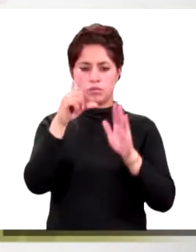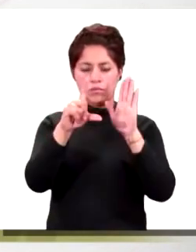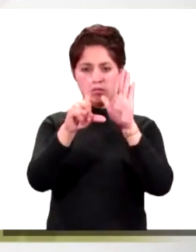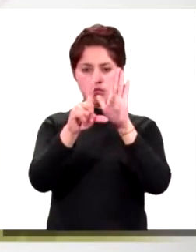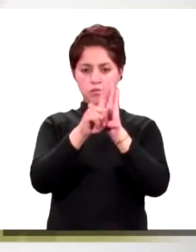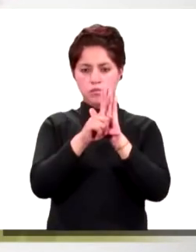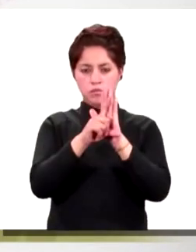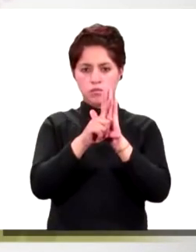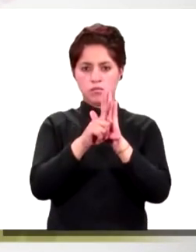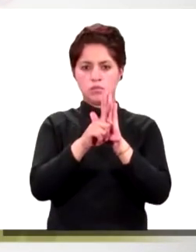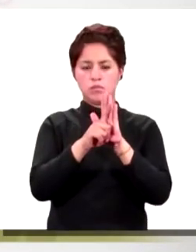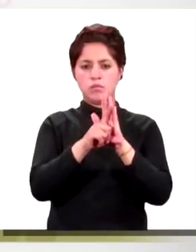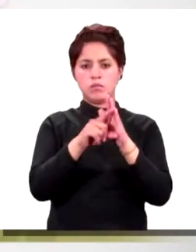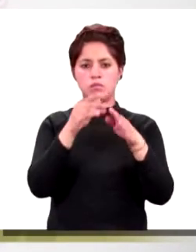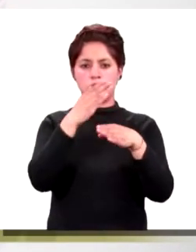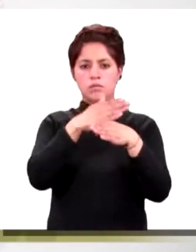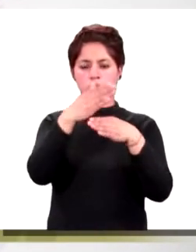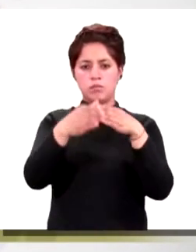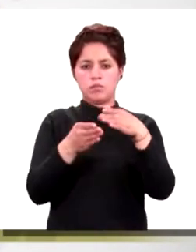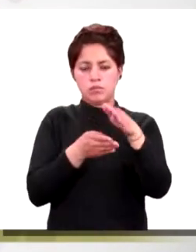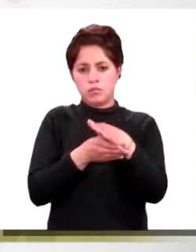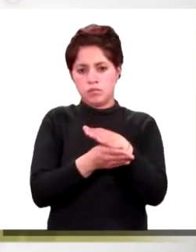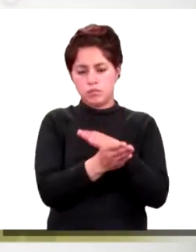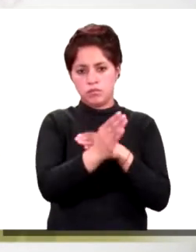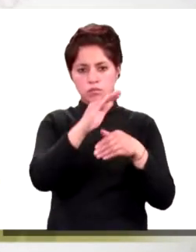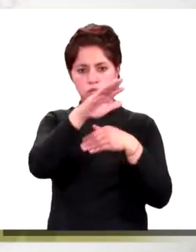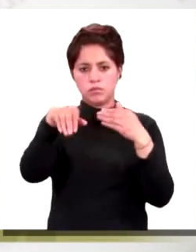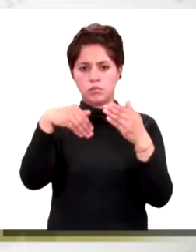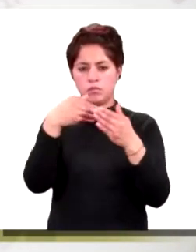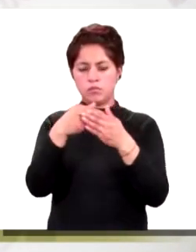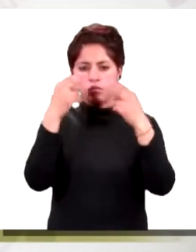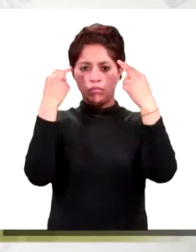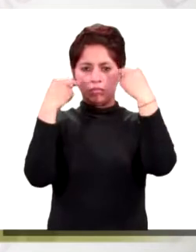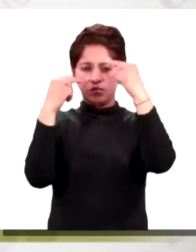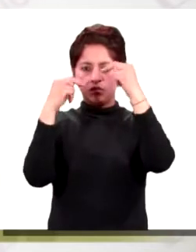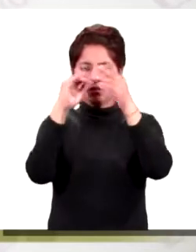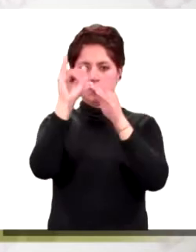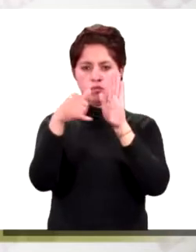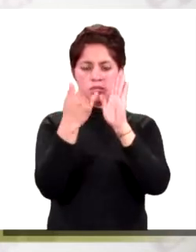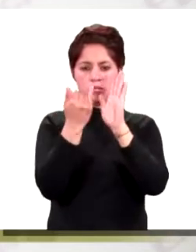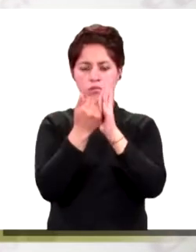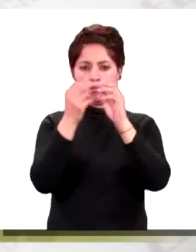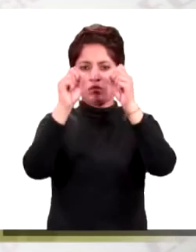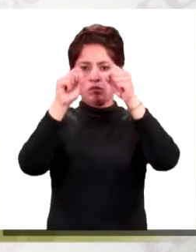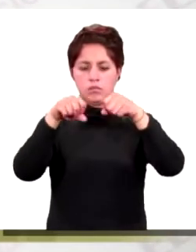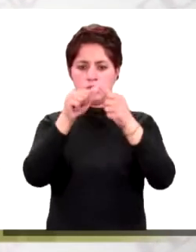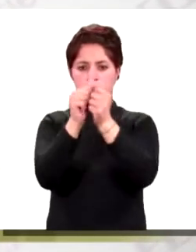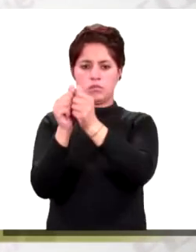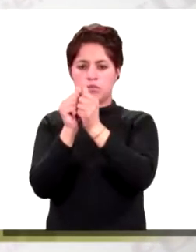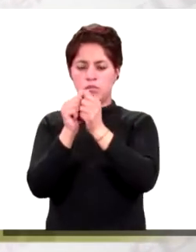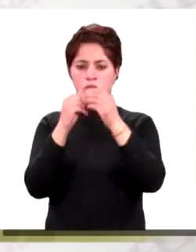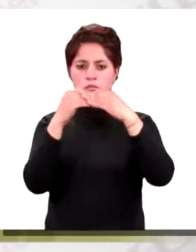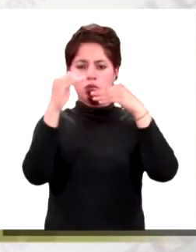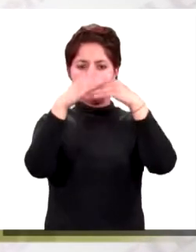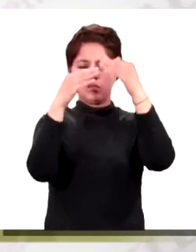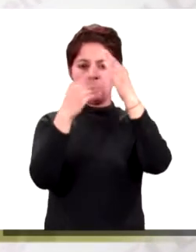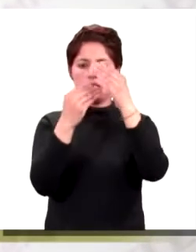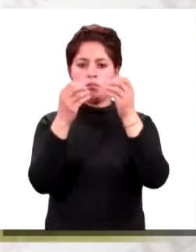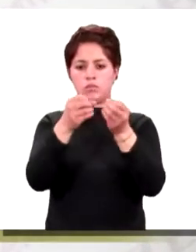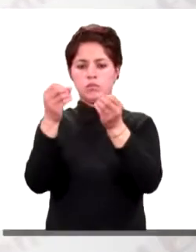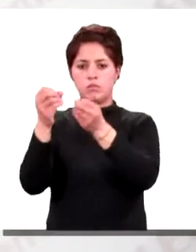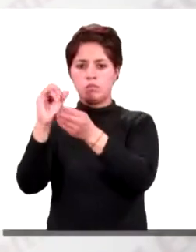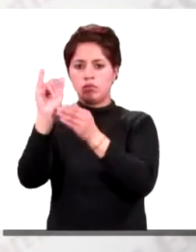sistema universitario, dar prioridad a la atención de poblaciones vulnerables. Así construiremos una nueva justicia